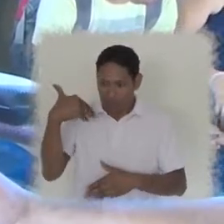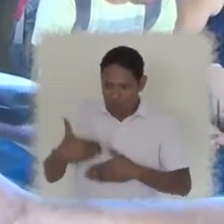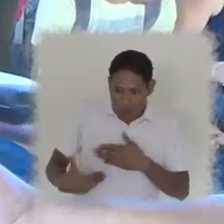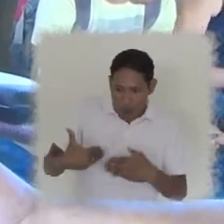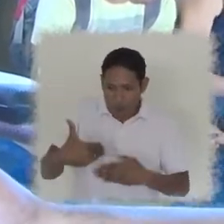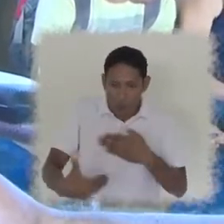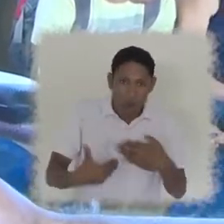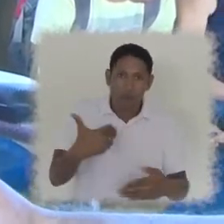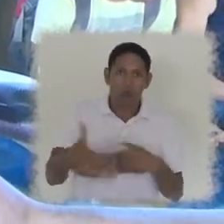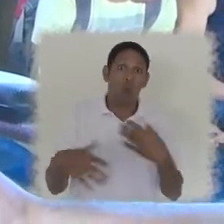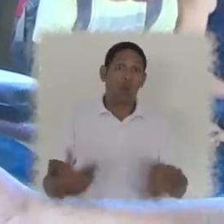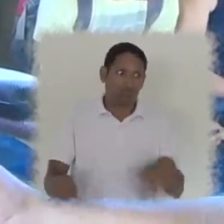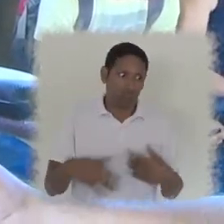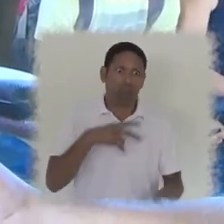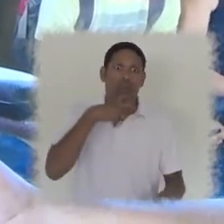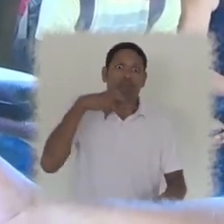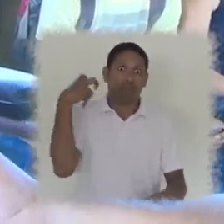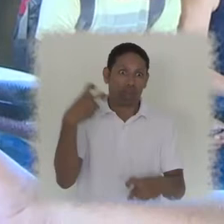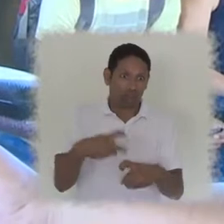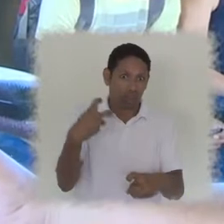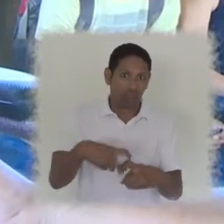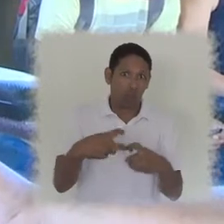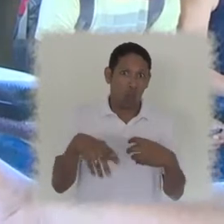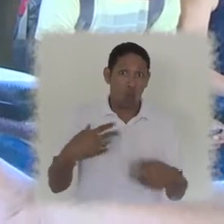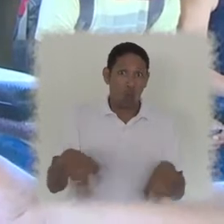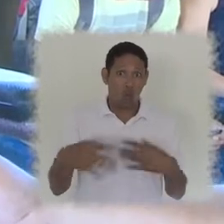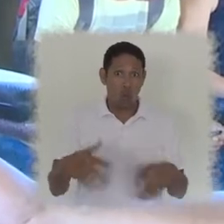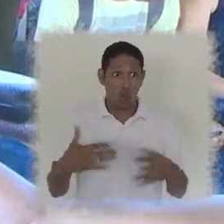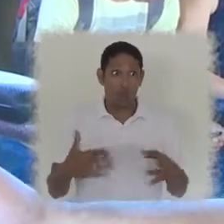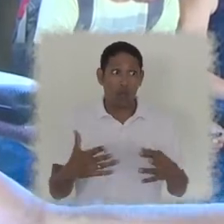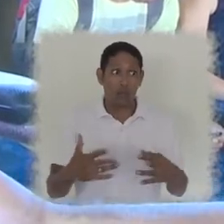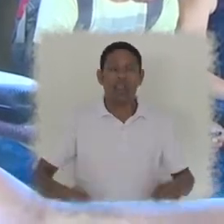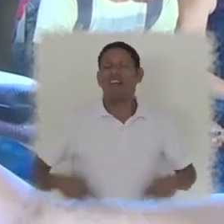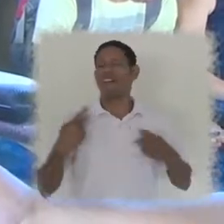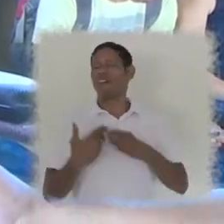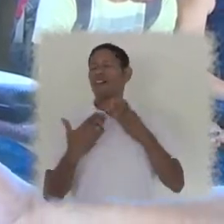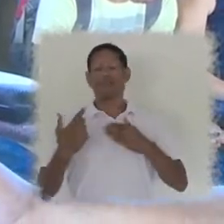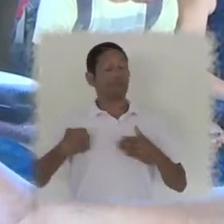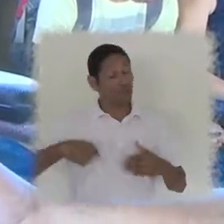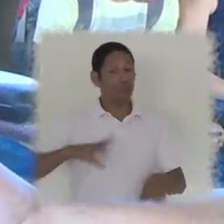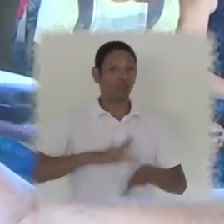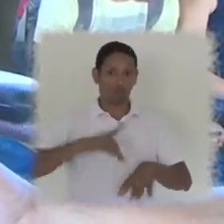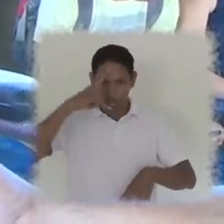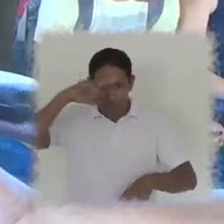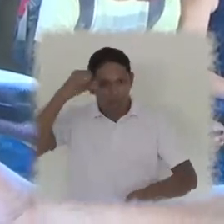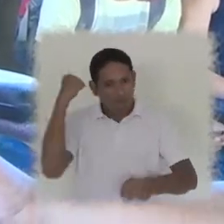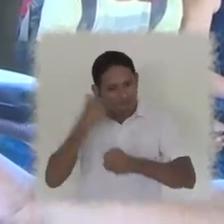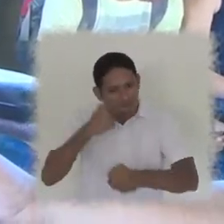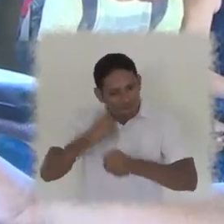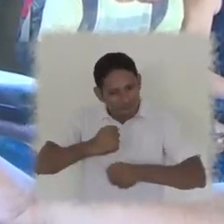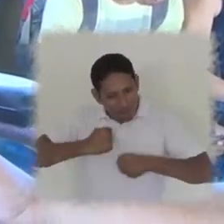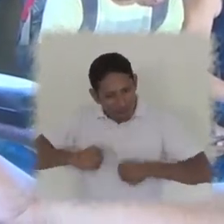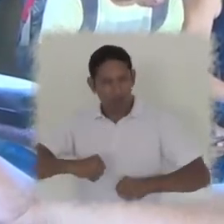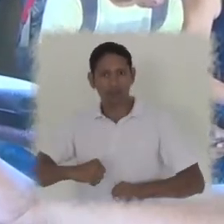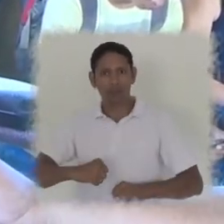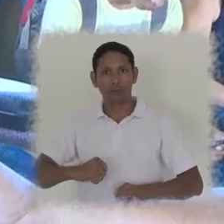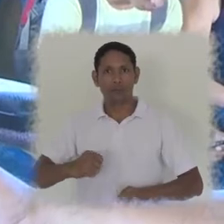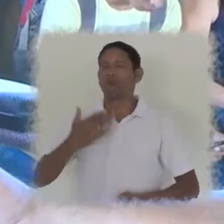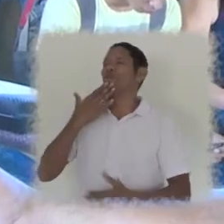ha sido fácil en el proceso, este proceso, y que para ninguno la vida es fácil, sino que hay que